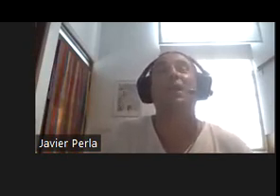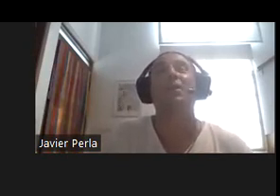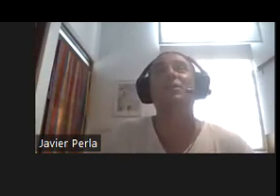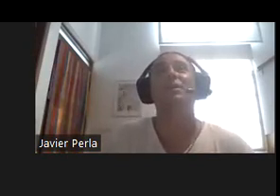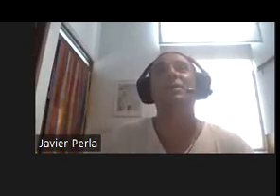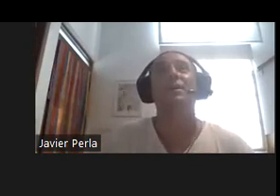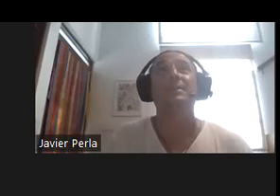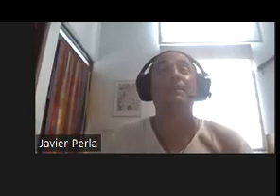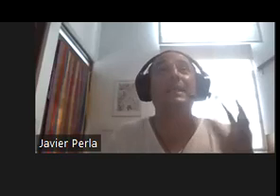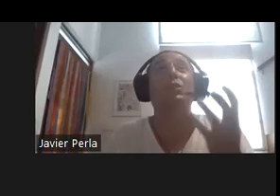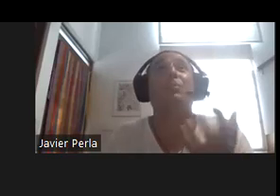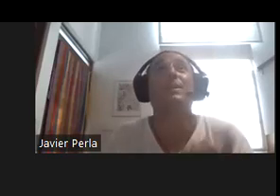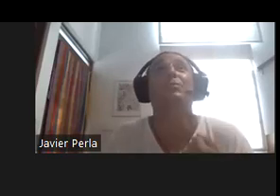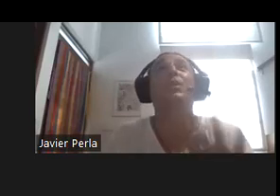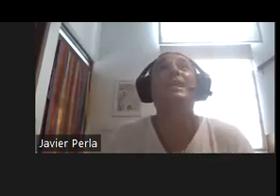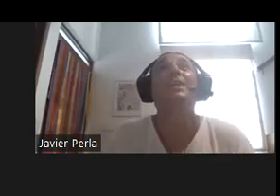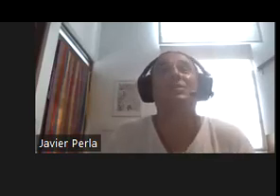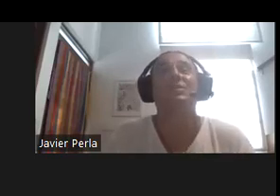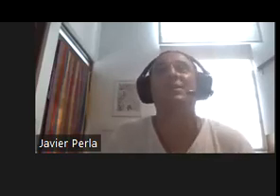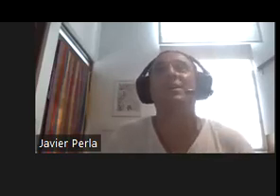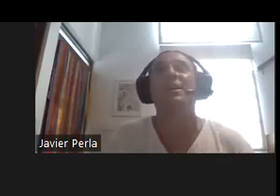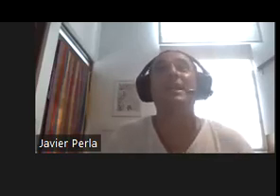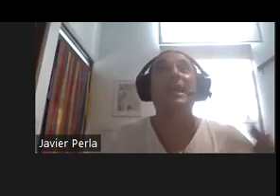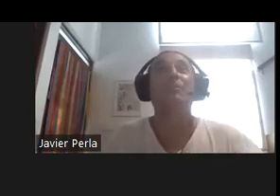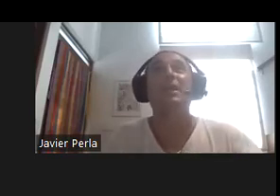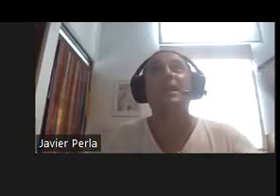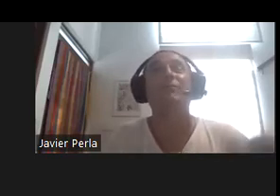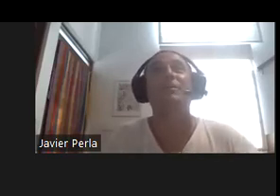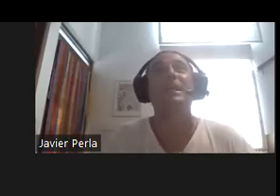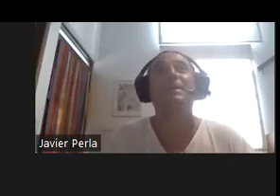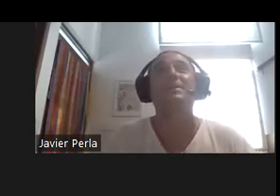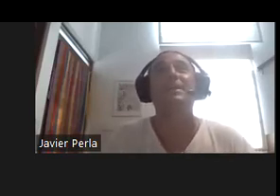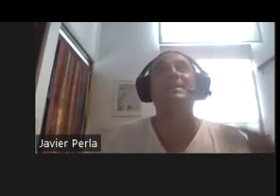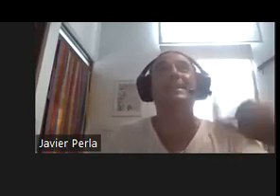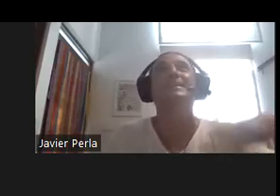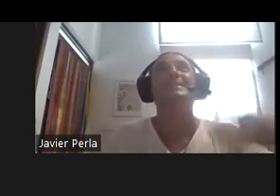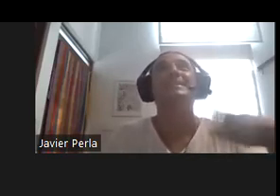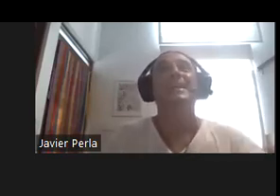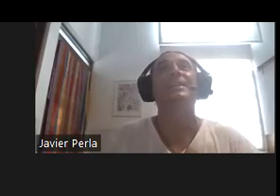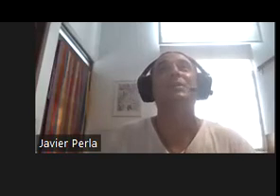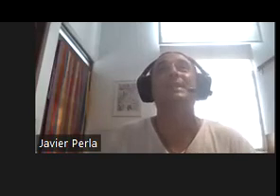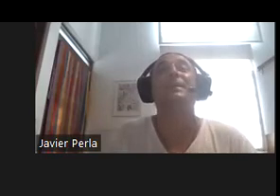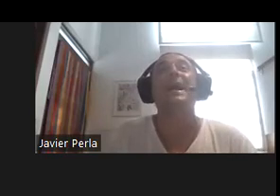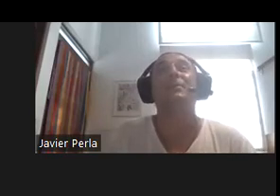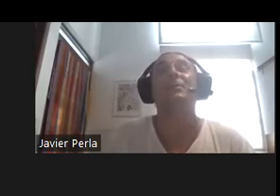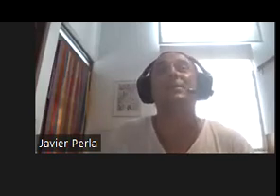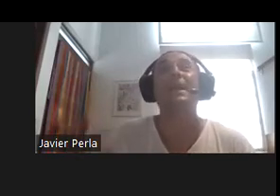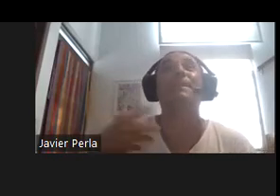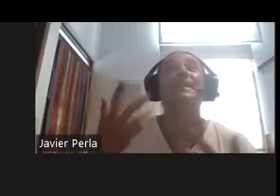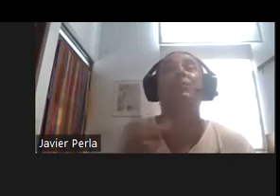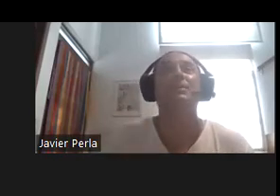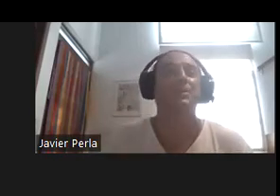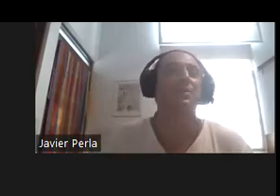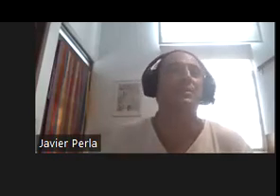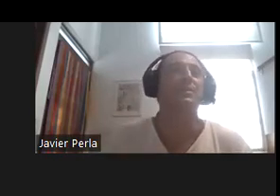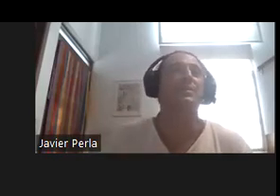que es el fundador, está mirando pues a sus nietos y lee por ahí el informe del IPCC y dice, esto está bravo. Entonces hay